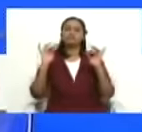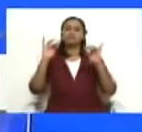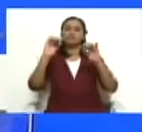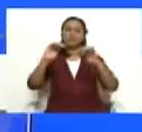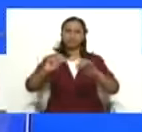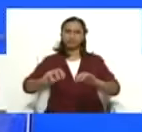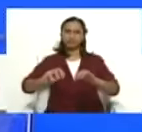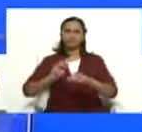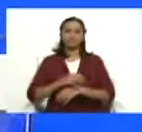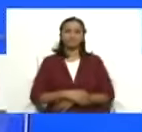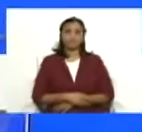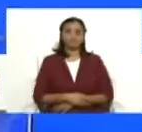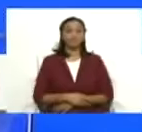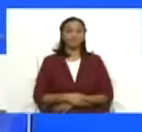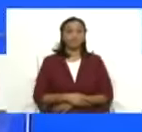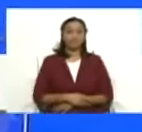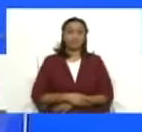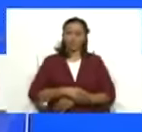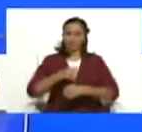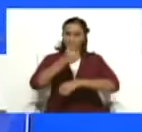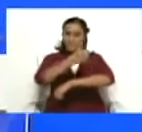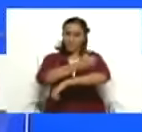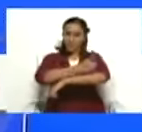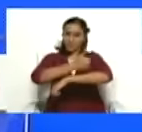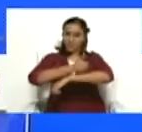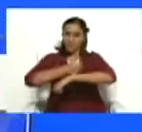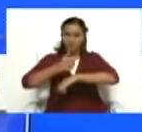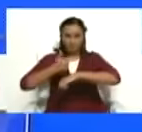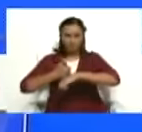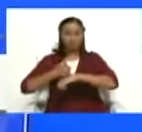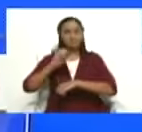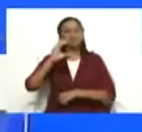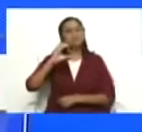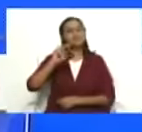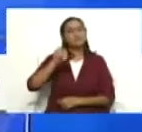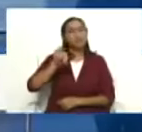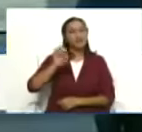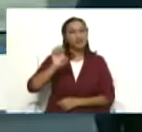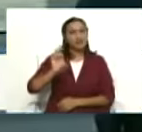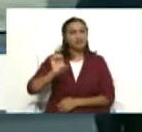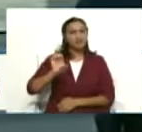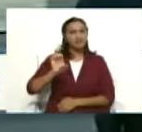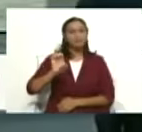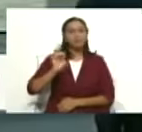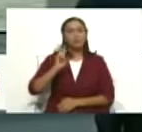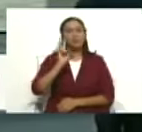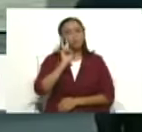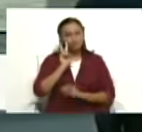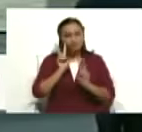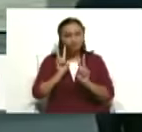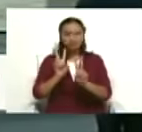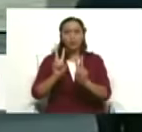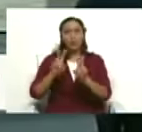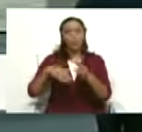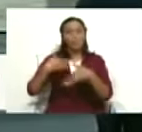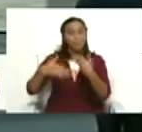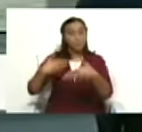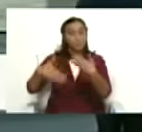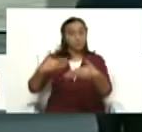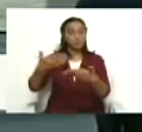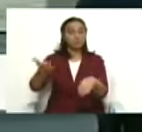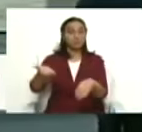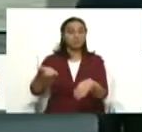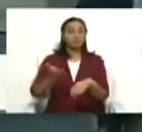Los rectores y la rectora hemos visto con mucha satisfacción este proceso que se dio, muy similar, por